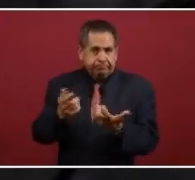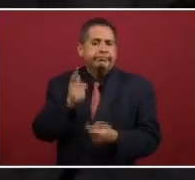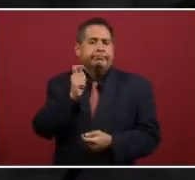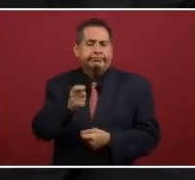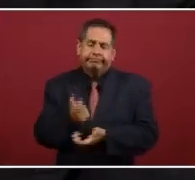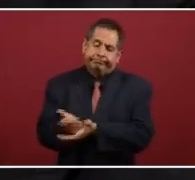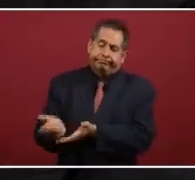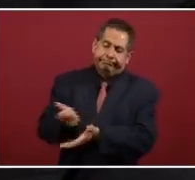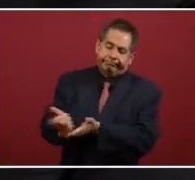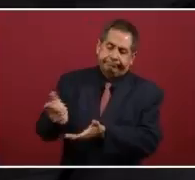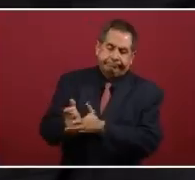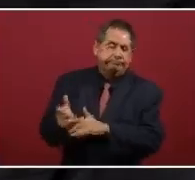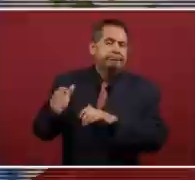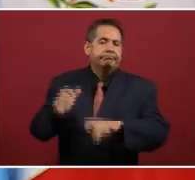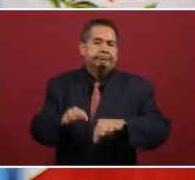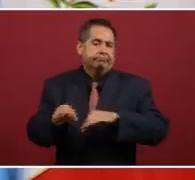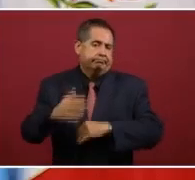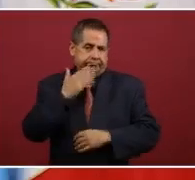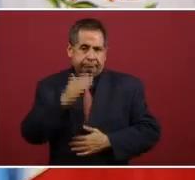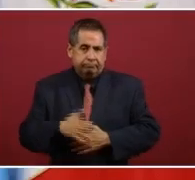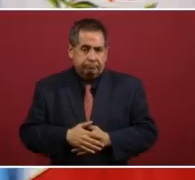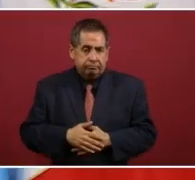Van muy bien estas obras